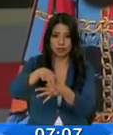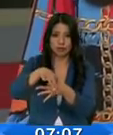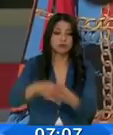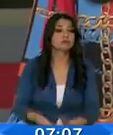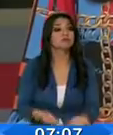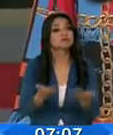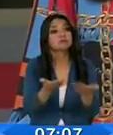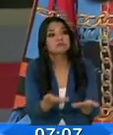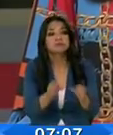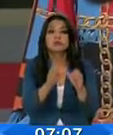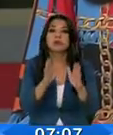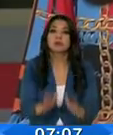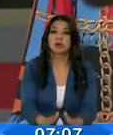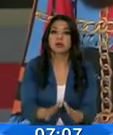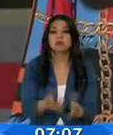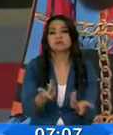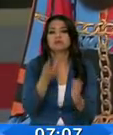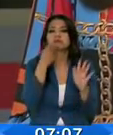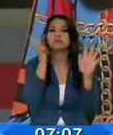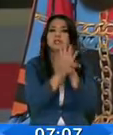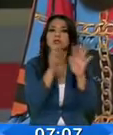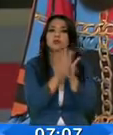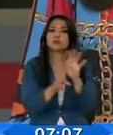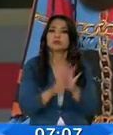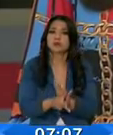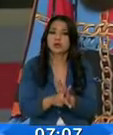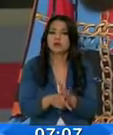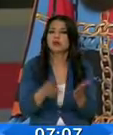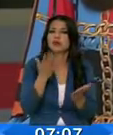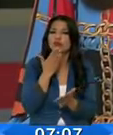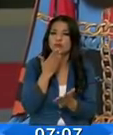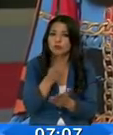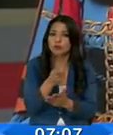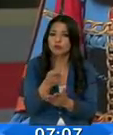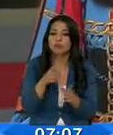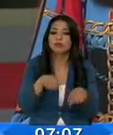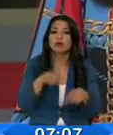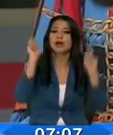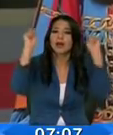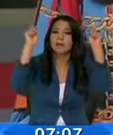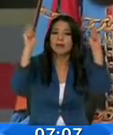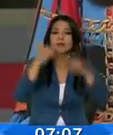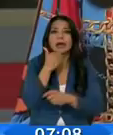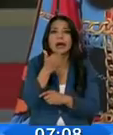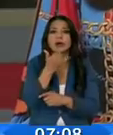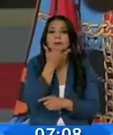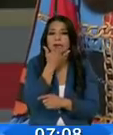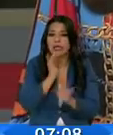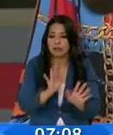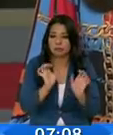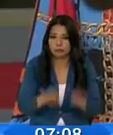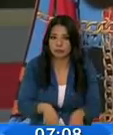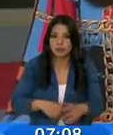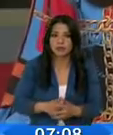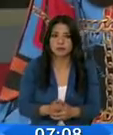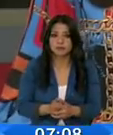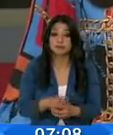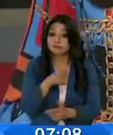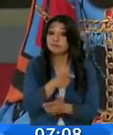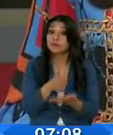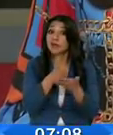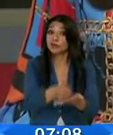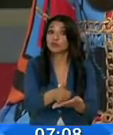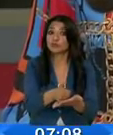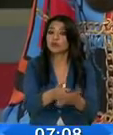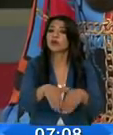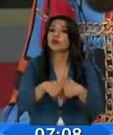a disposición de la ciudadanía un buzón de denuncias de financiamiento irregular en las campañas. Según señaló el vocal, esta herramienta